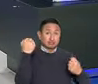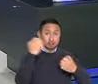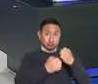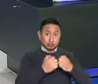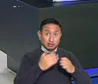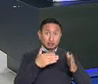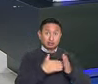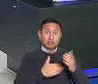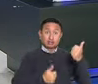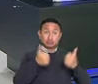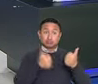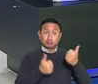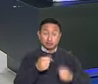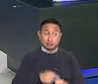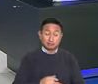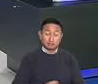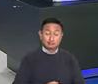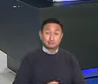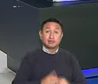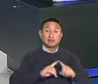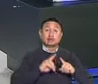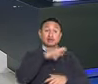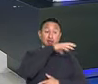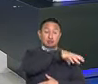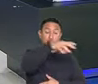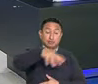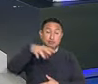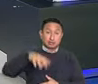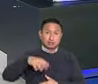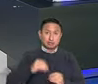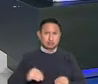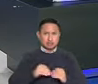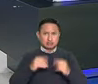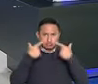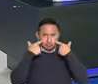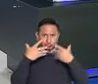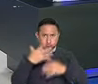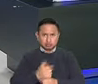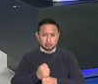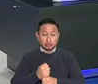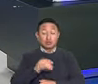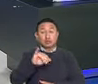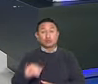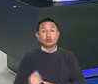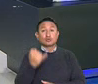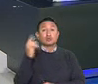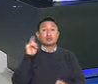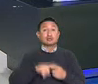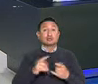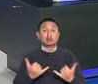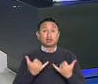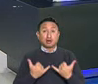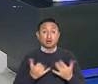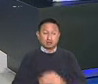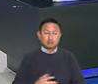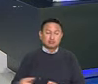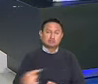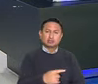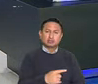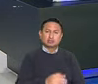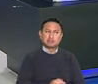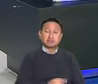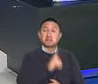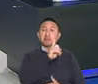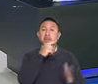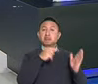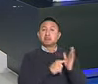periodo. Así es, miren ustedes, en varias provincias se reforzó la seguridad. Desde el jueves hasta la fecha, pues se han atendido a